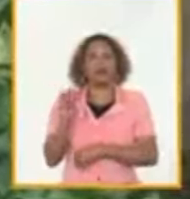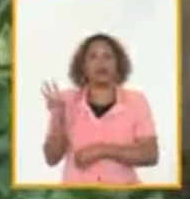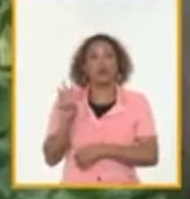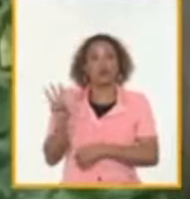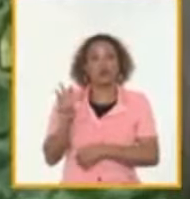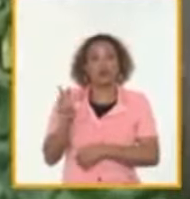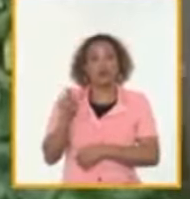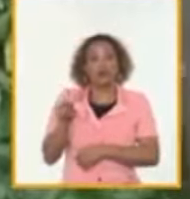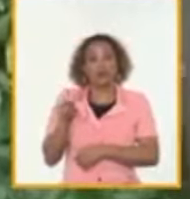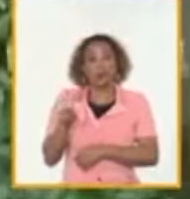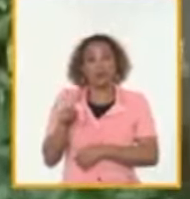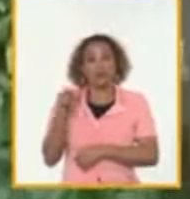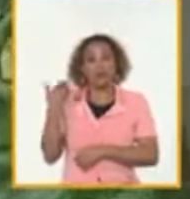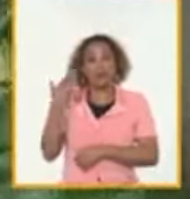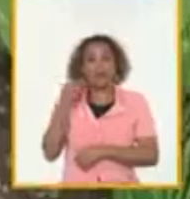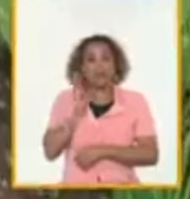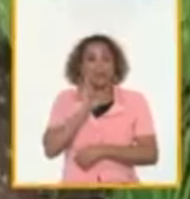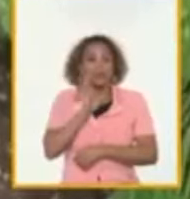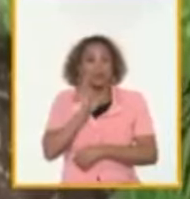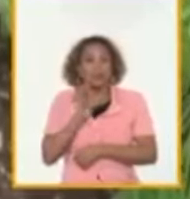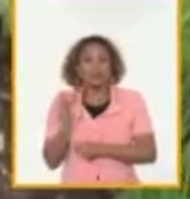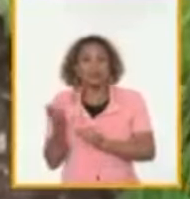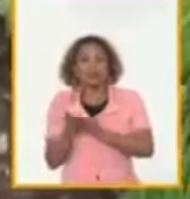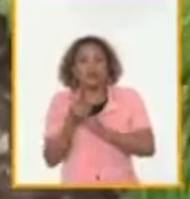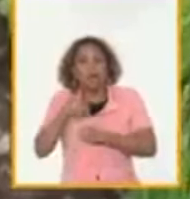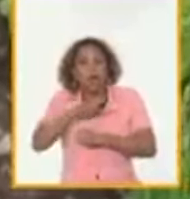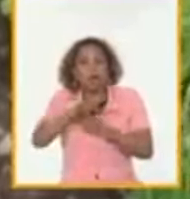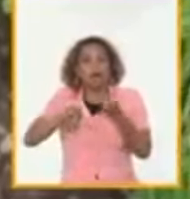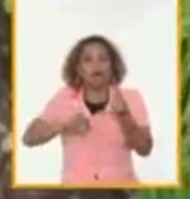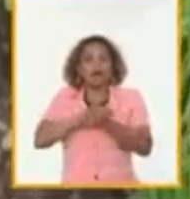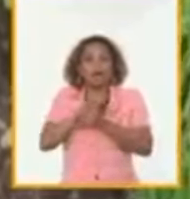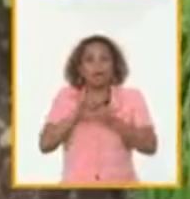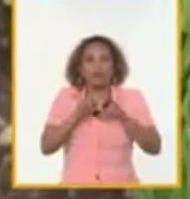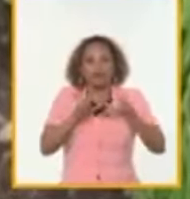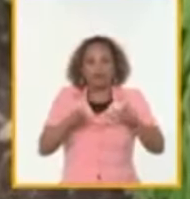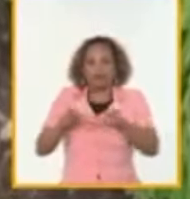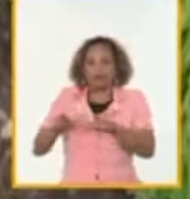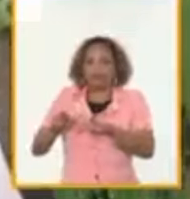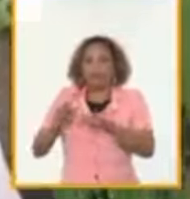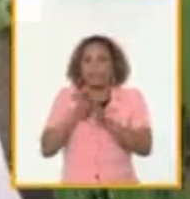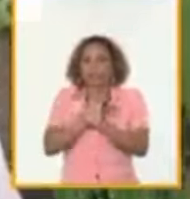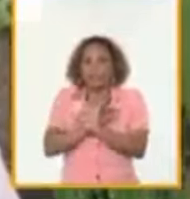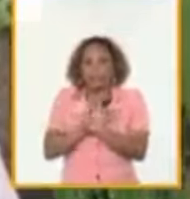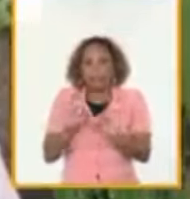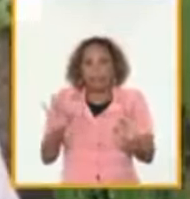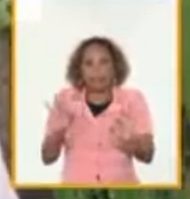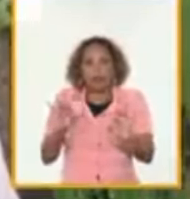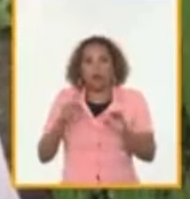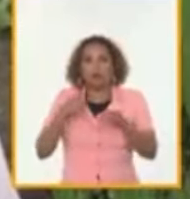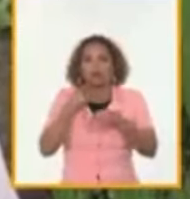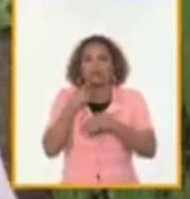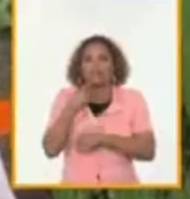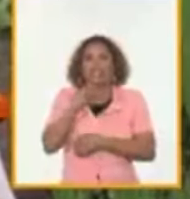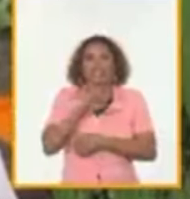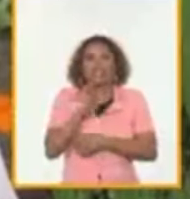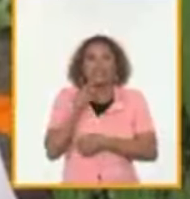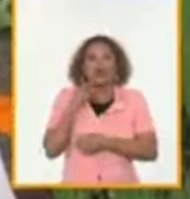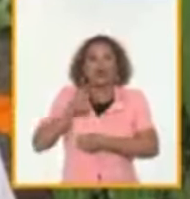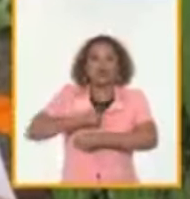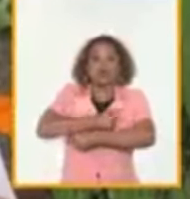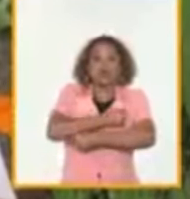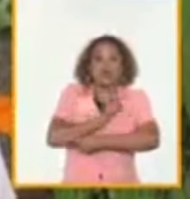antes fue un vertedero en una productiva parcela decidí limpiar esto saqué cinco camiones de